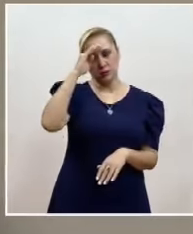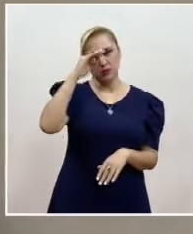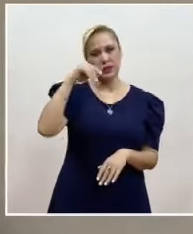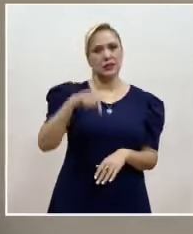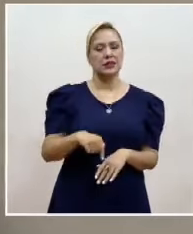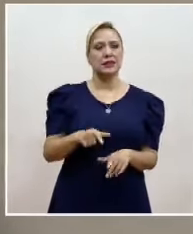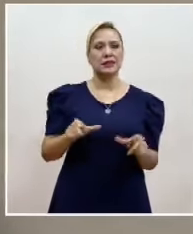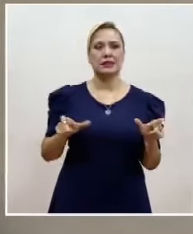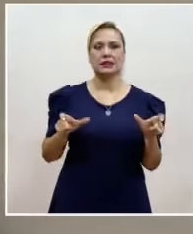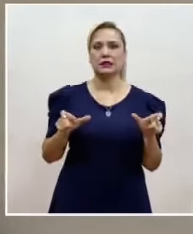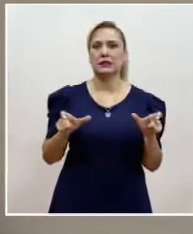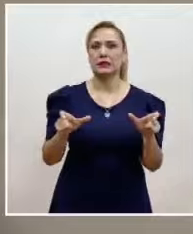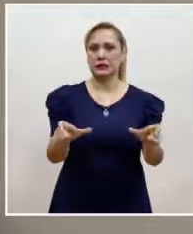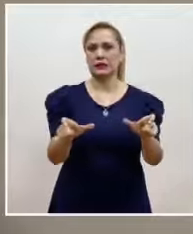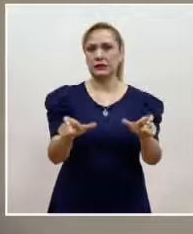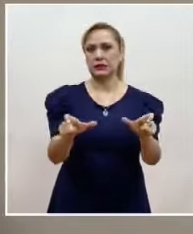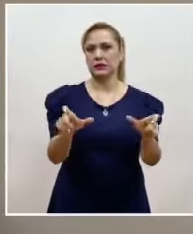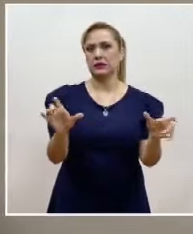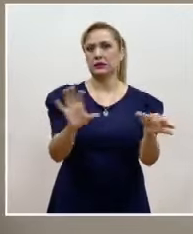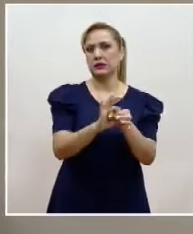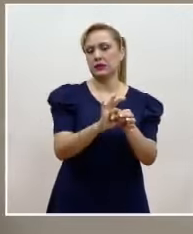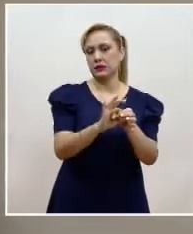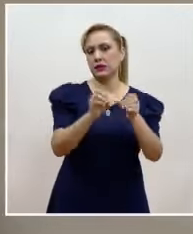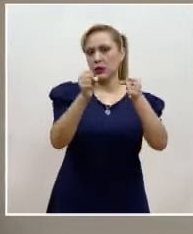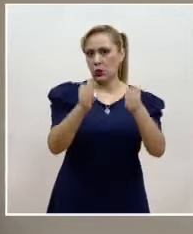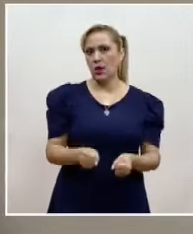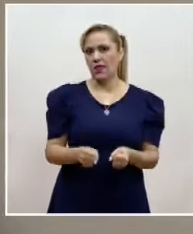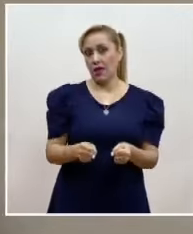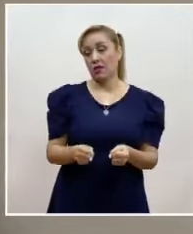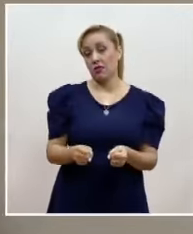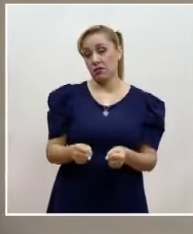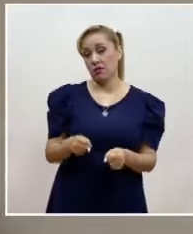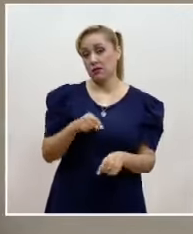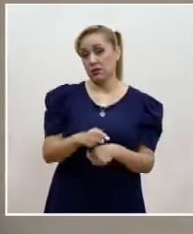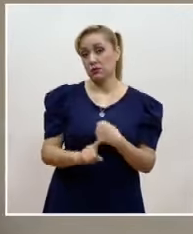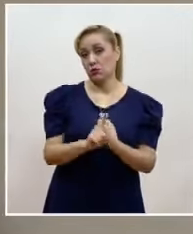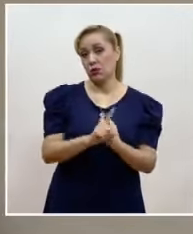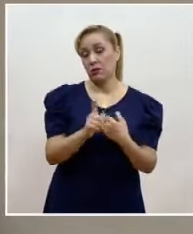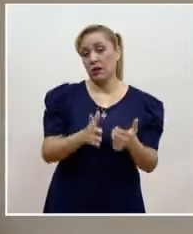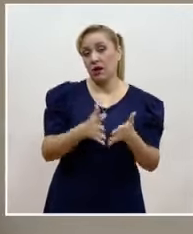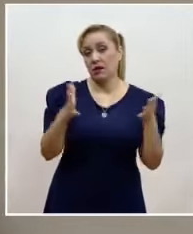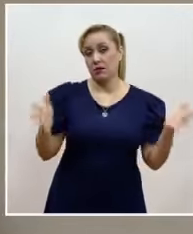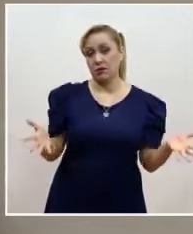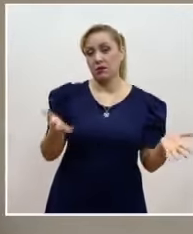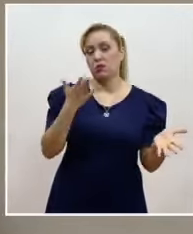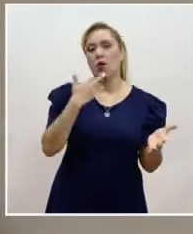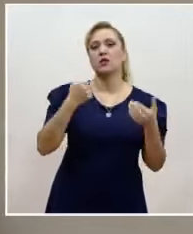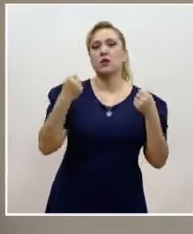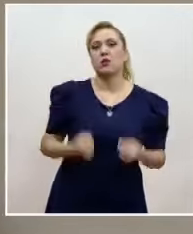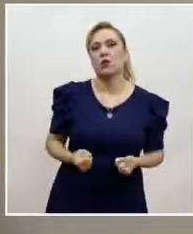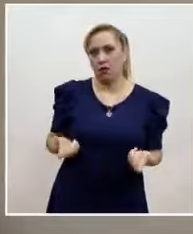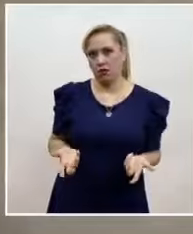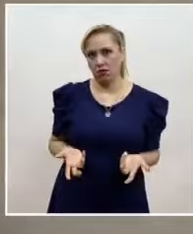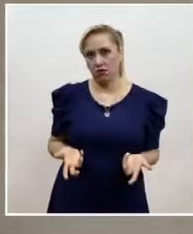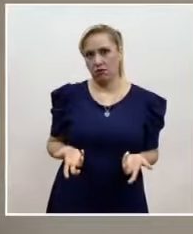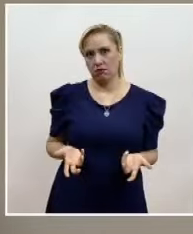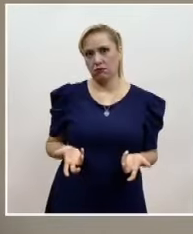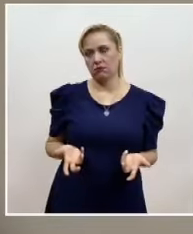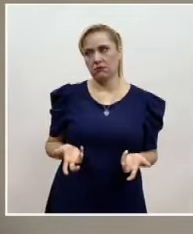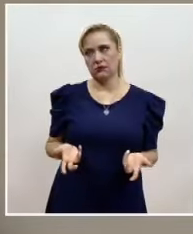ciberseguridad, y justo porque son los retos más visibles, ¿no? Eh, por lo que